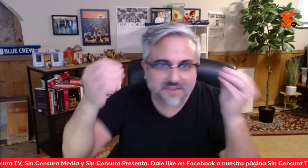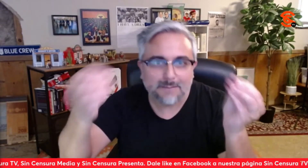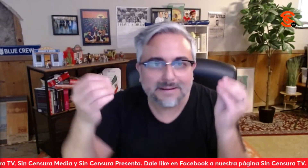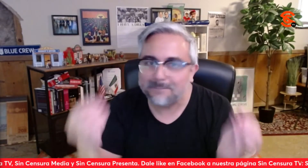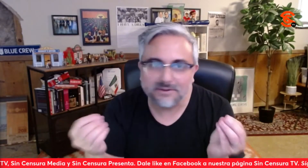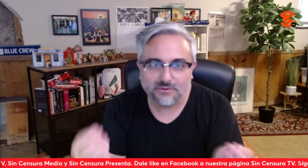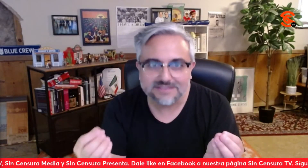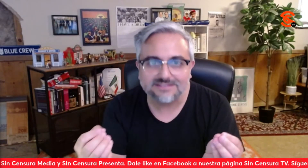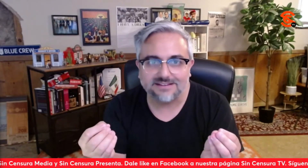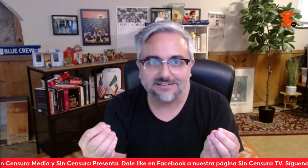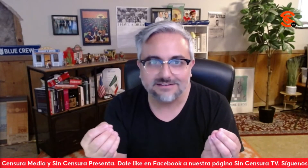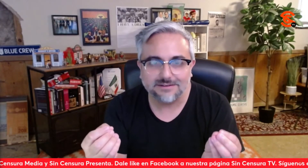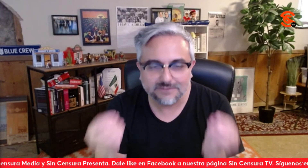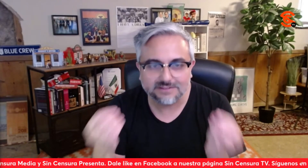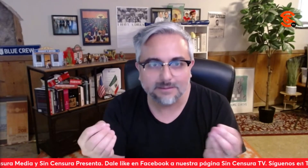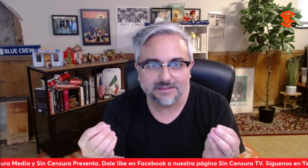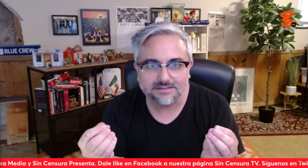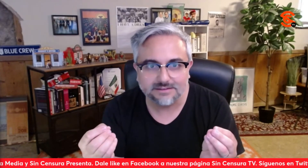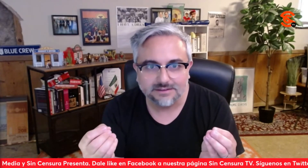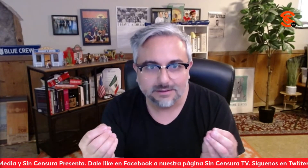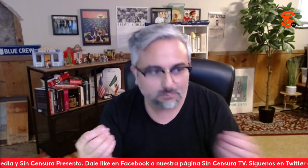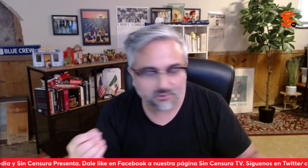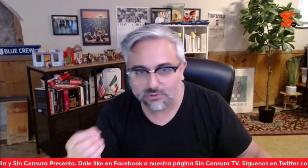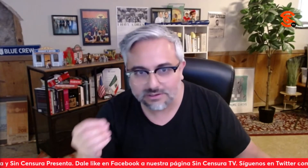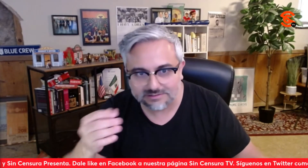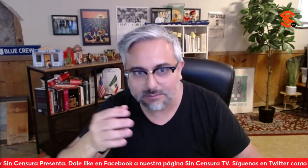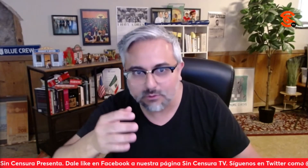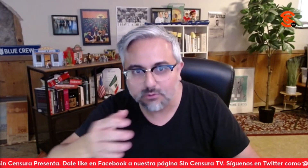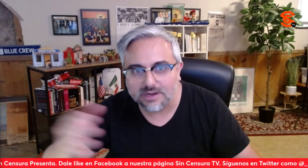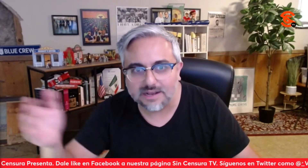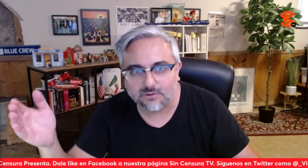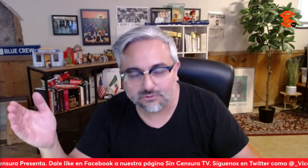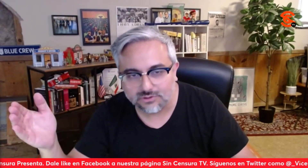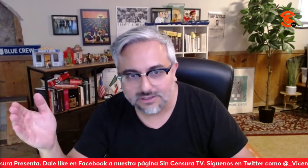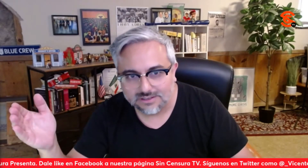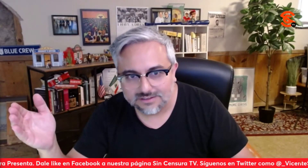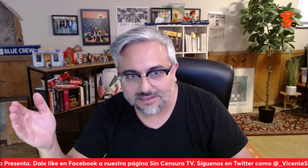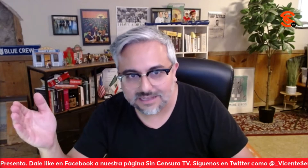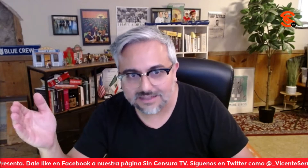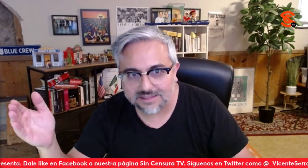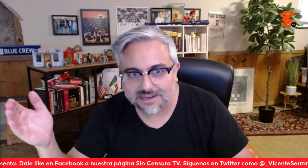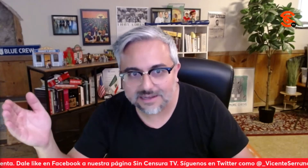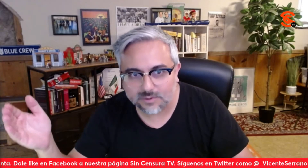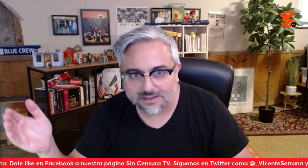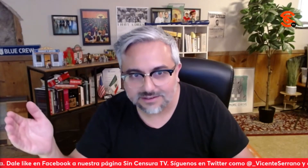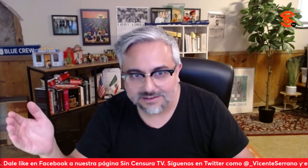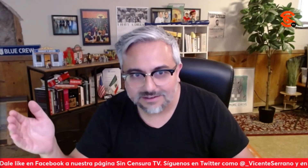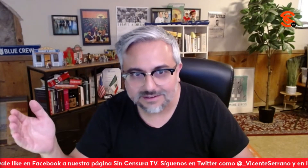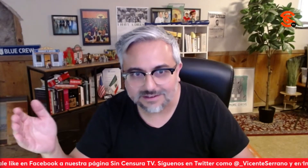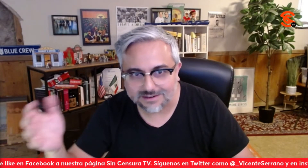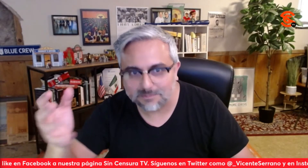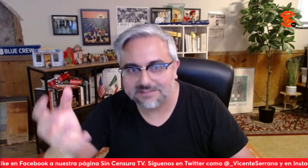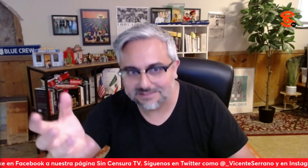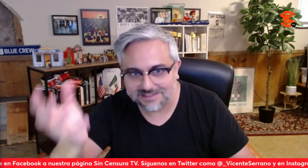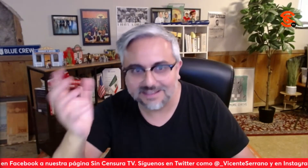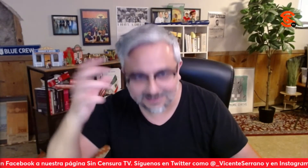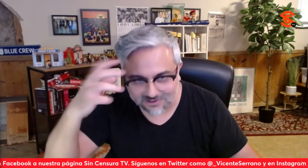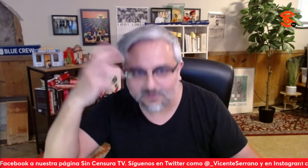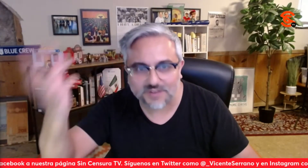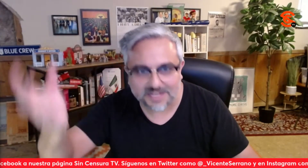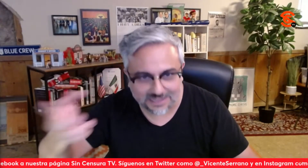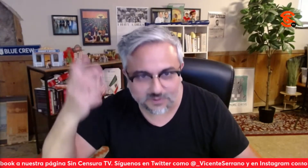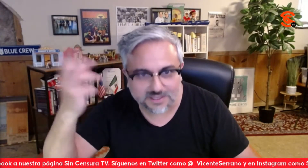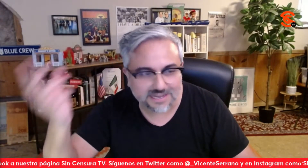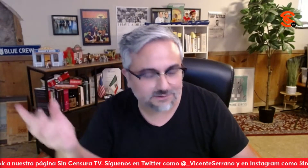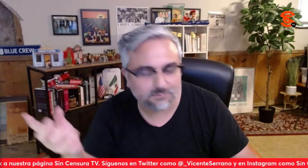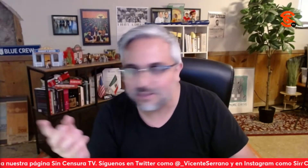les puede llamar periodistas, efectivamente, pero están muy, muy lejos de la idea del héroe, que representa